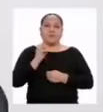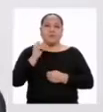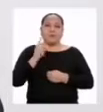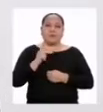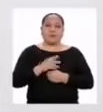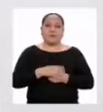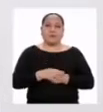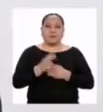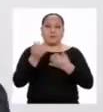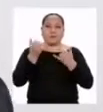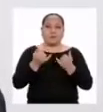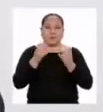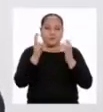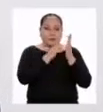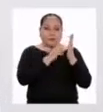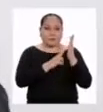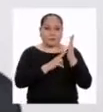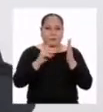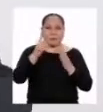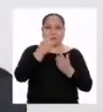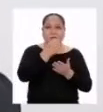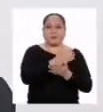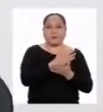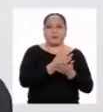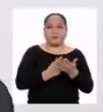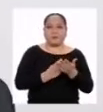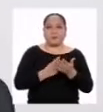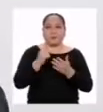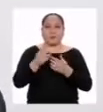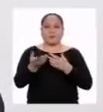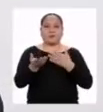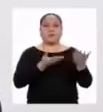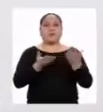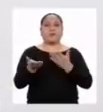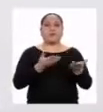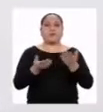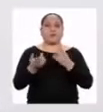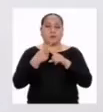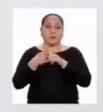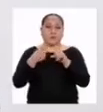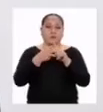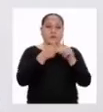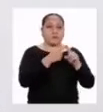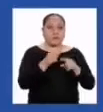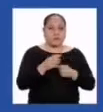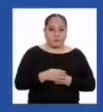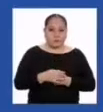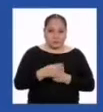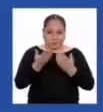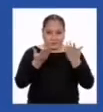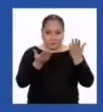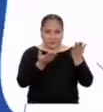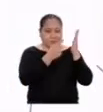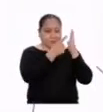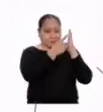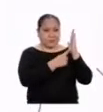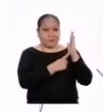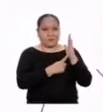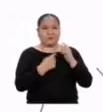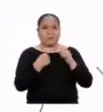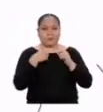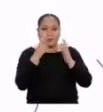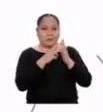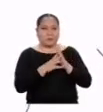Entonces, vamos a leer la primera parte sobre atención a la diversidad. Ahí va. Te